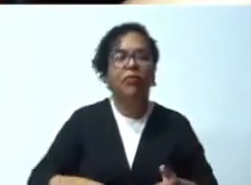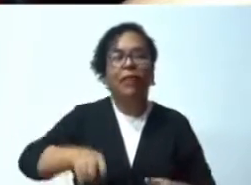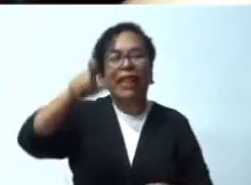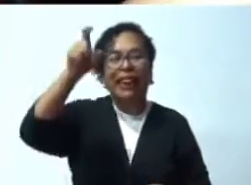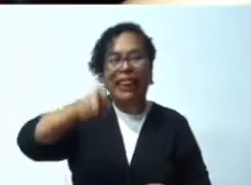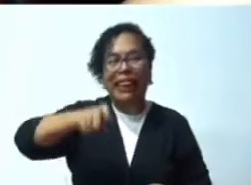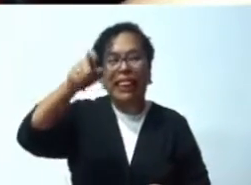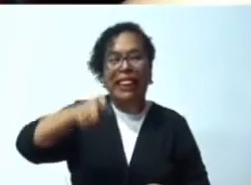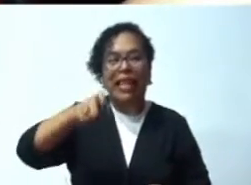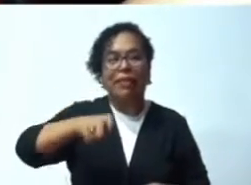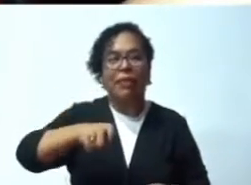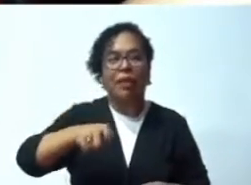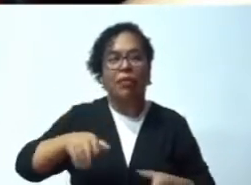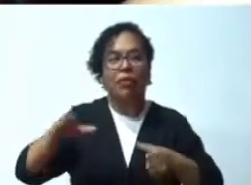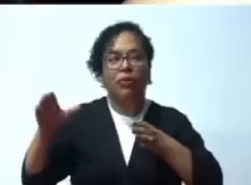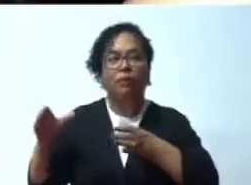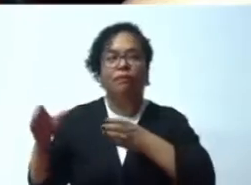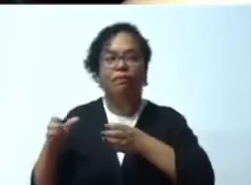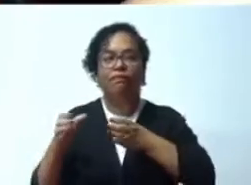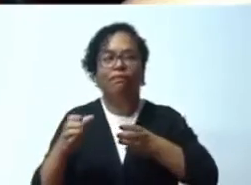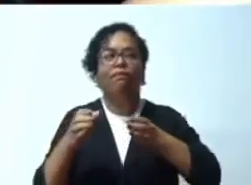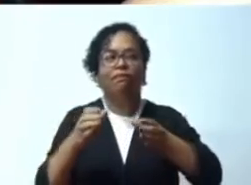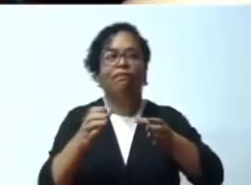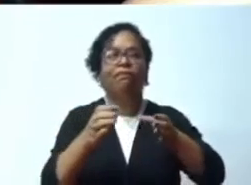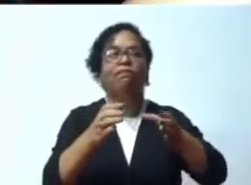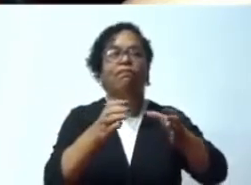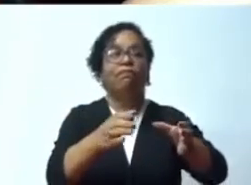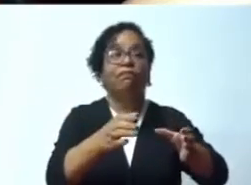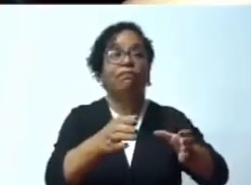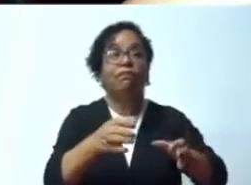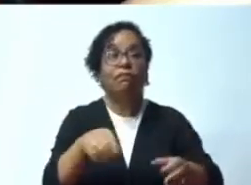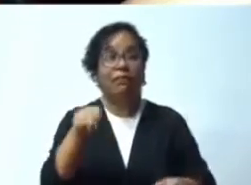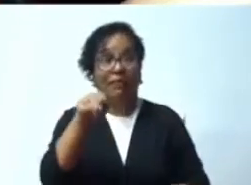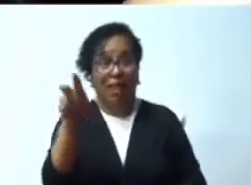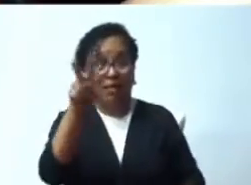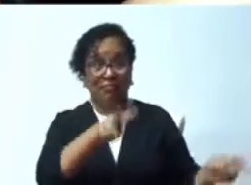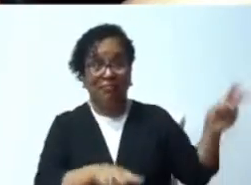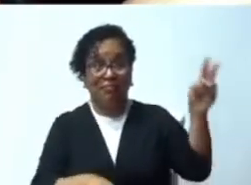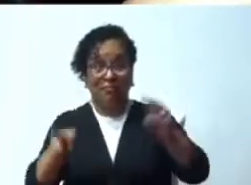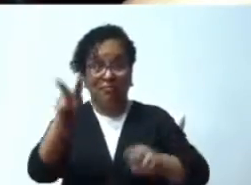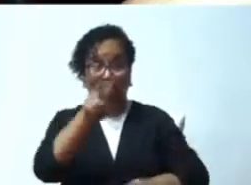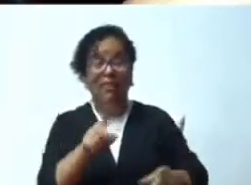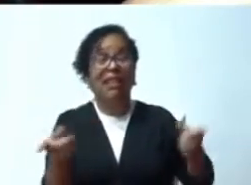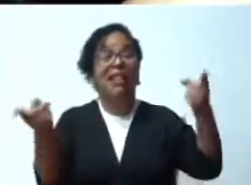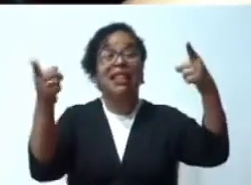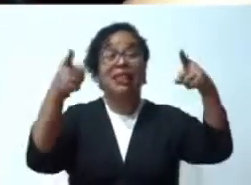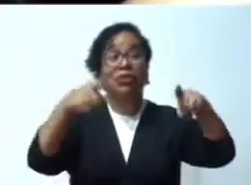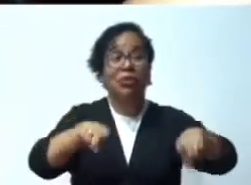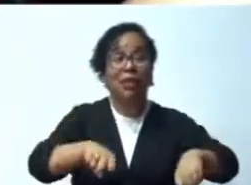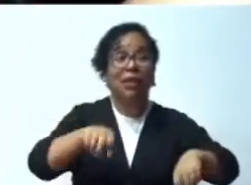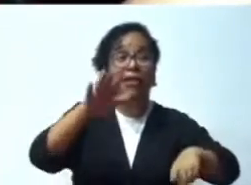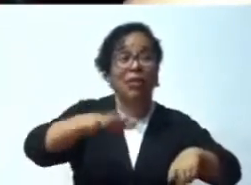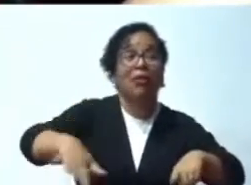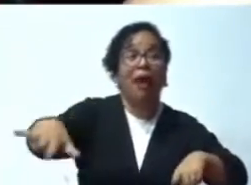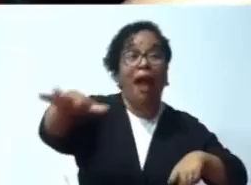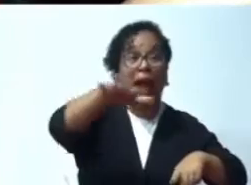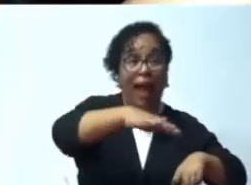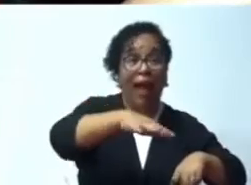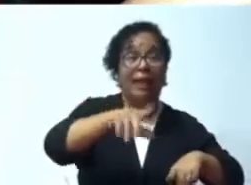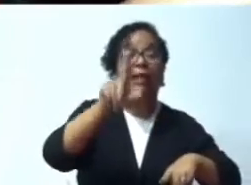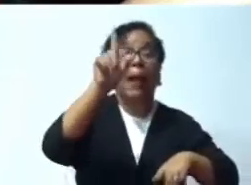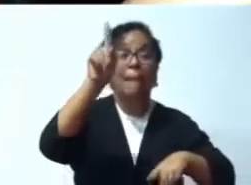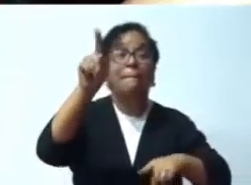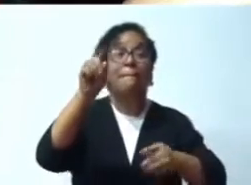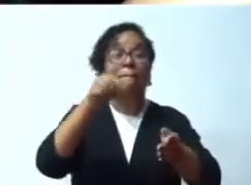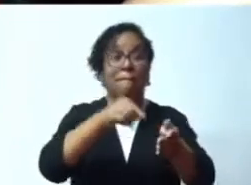descenso y ver lo que está pasando con 1.300 metros para colocar una ferretería y quitarle ese